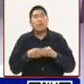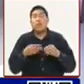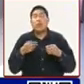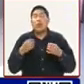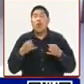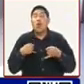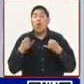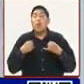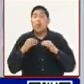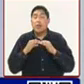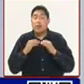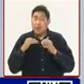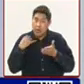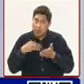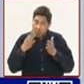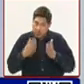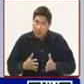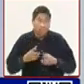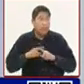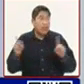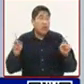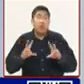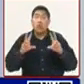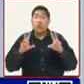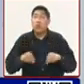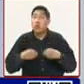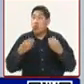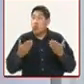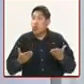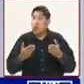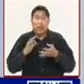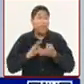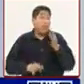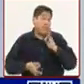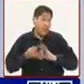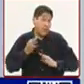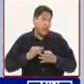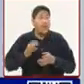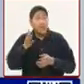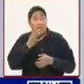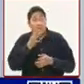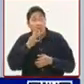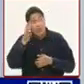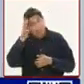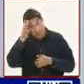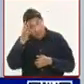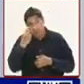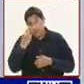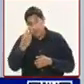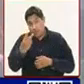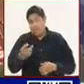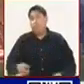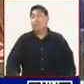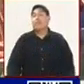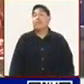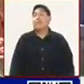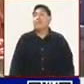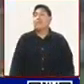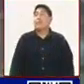ahora. No hay fecha y sin embargo no solamente están los jóvenes sino también los padres de familia. Y estas son las imágenes que le mostramos.